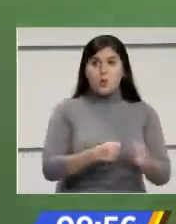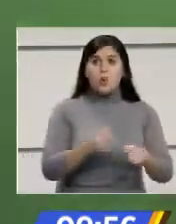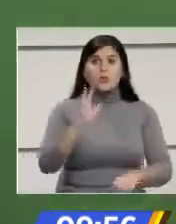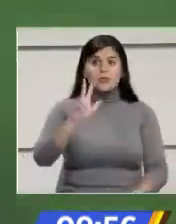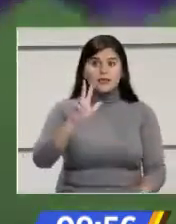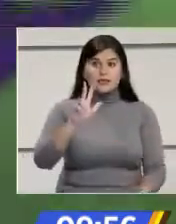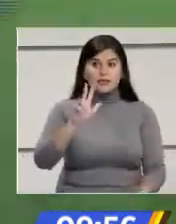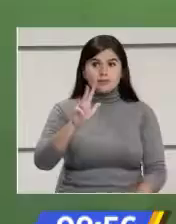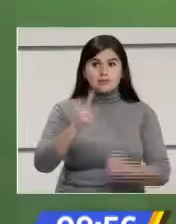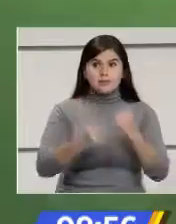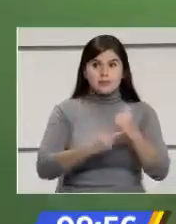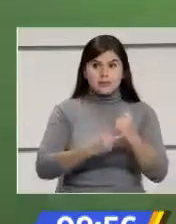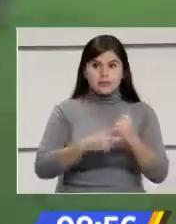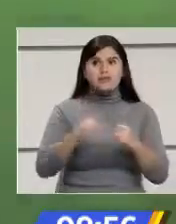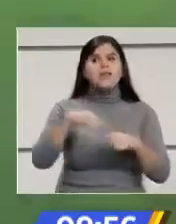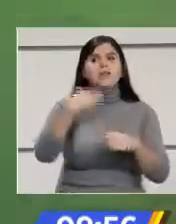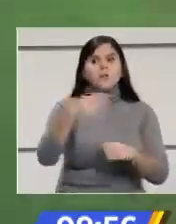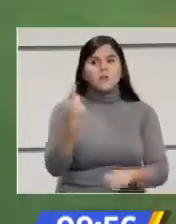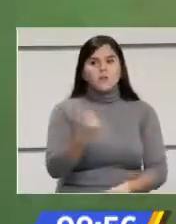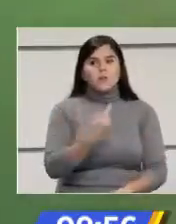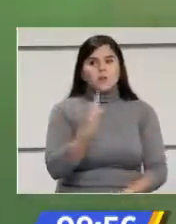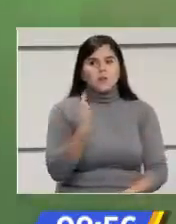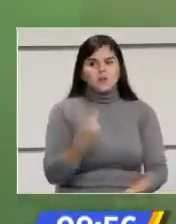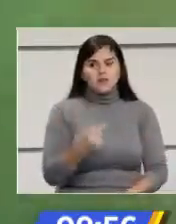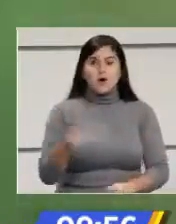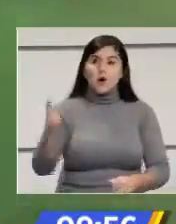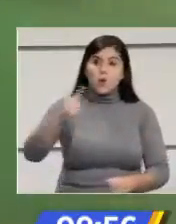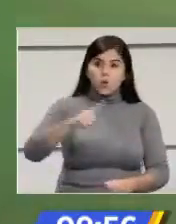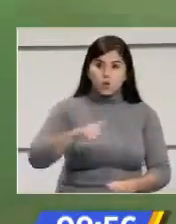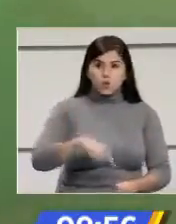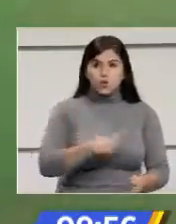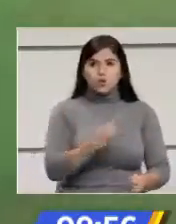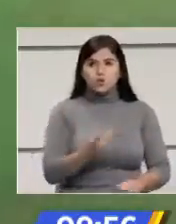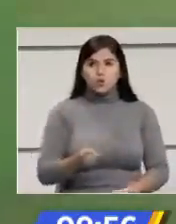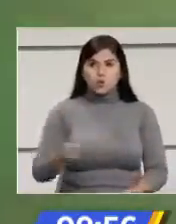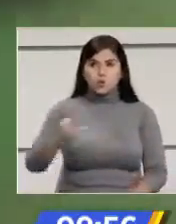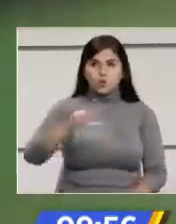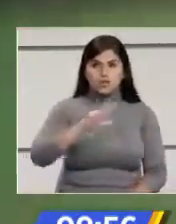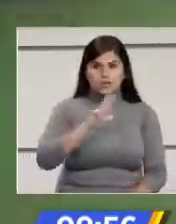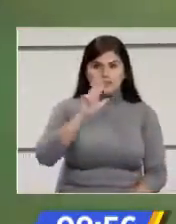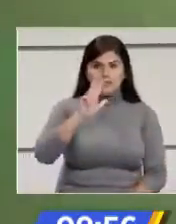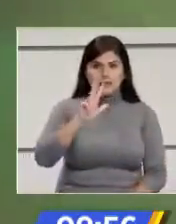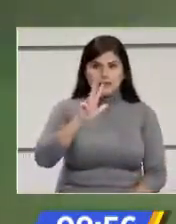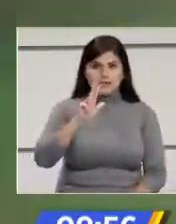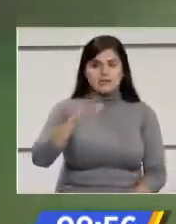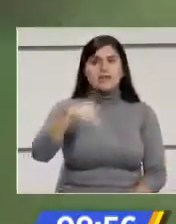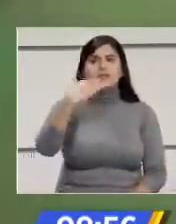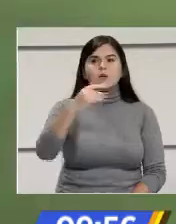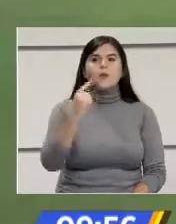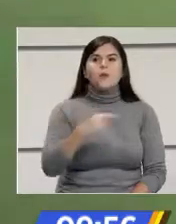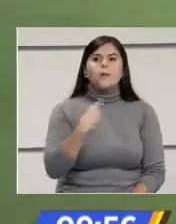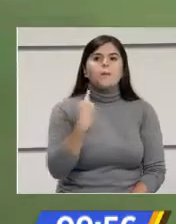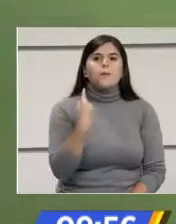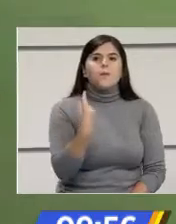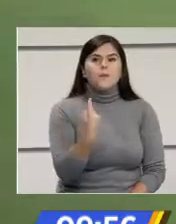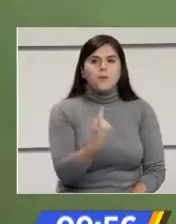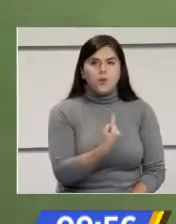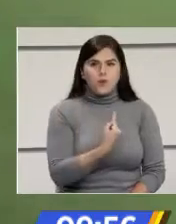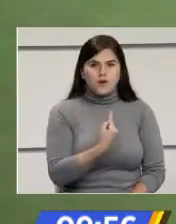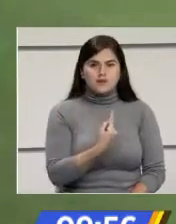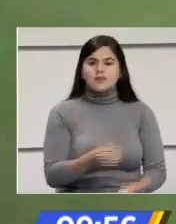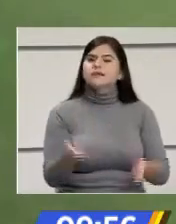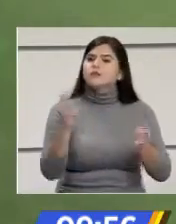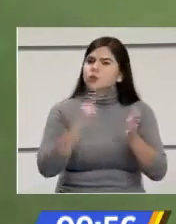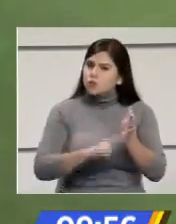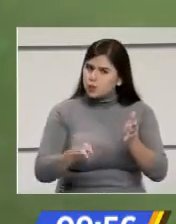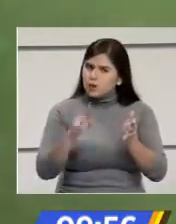Damos la vuelta y hacia afuera, amigos. Uno, dos, tres, hacia afuera. Esto lo volvemos a